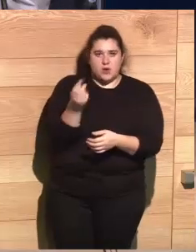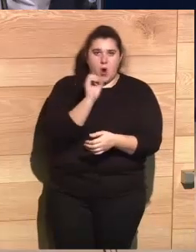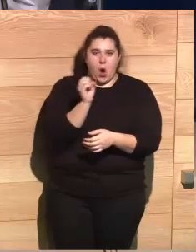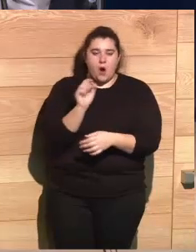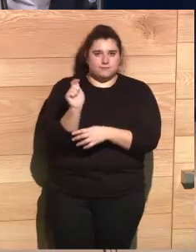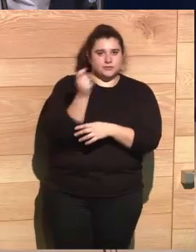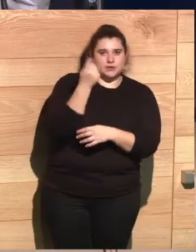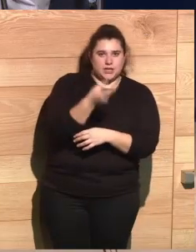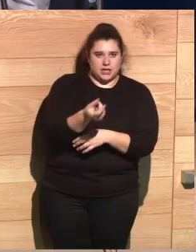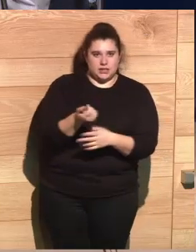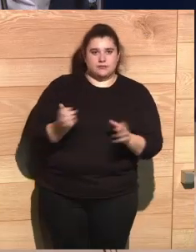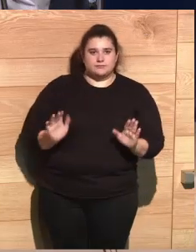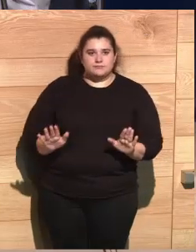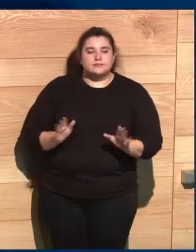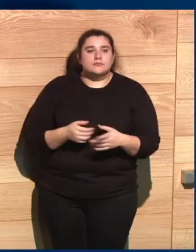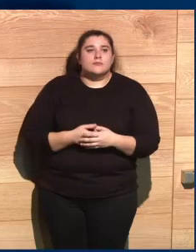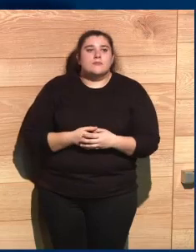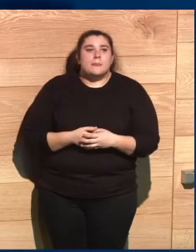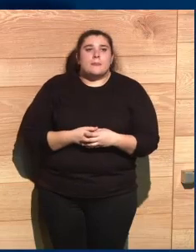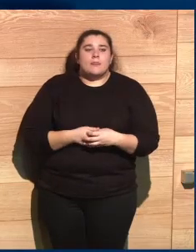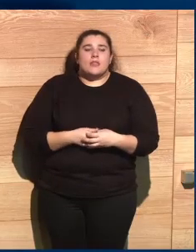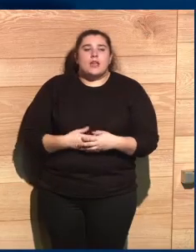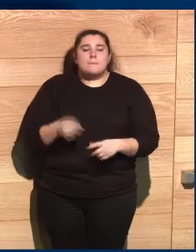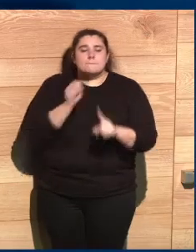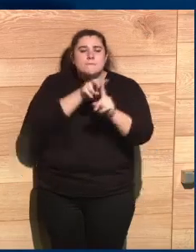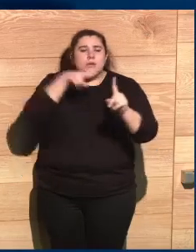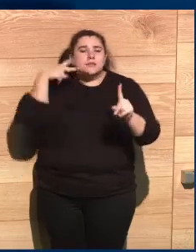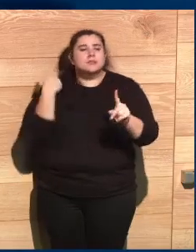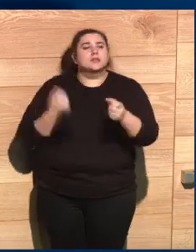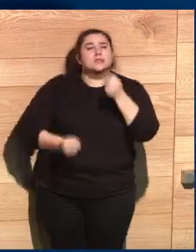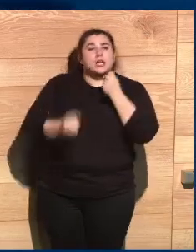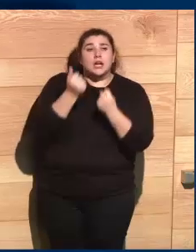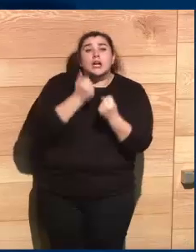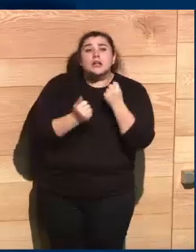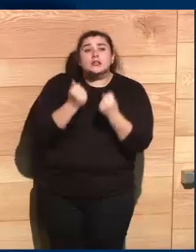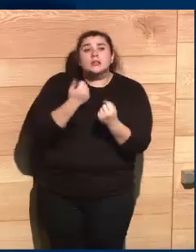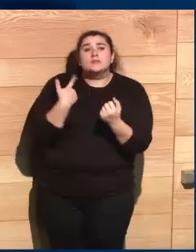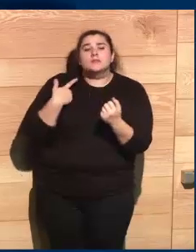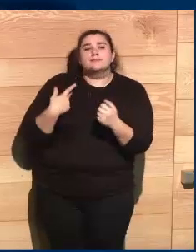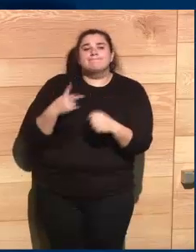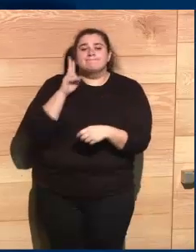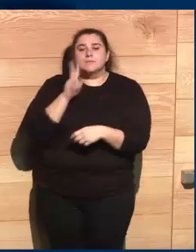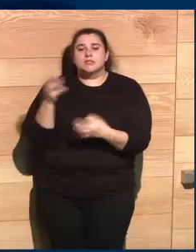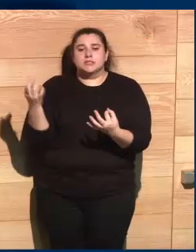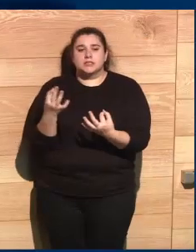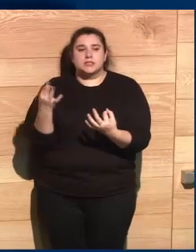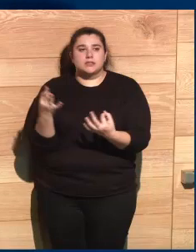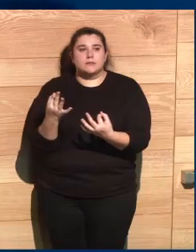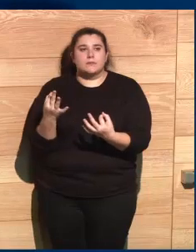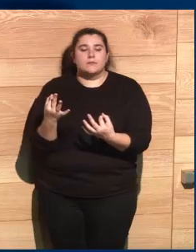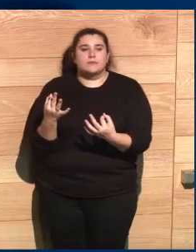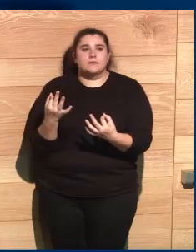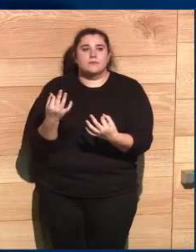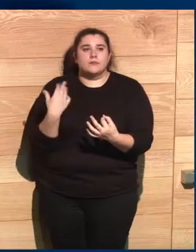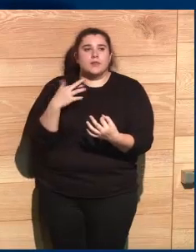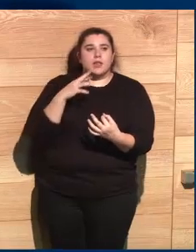mayor revolución que hemos visto desde un punto de vista económico en la industria del videojuego es el modelo del free to play. Es decir, ¿qué